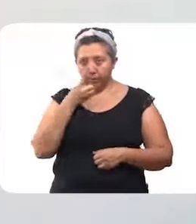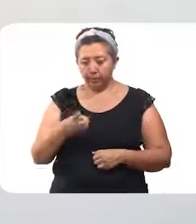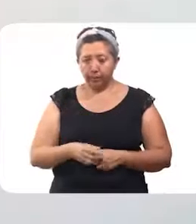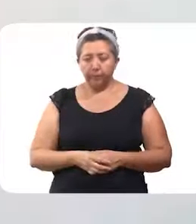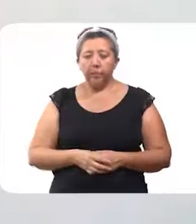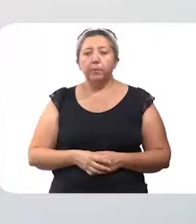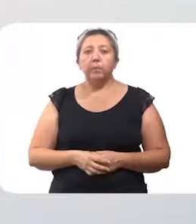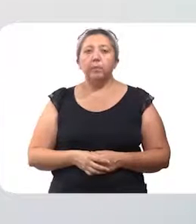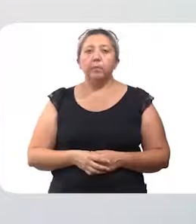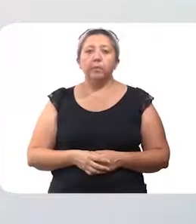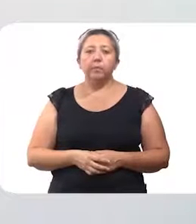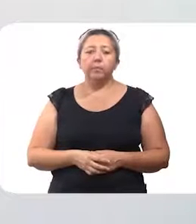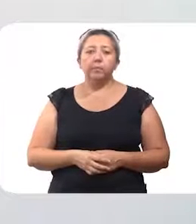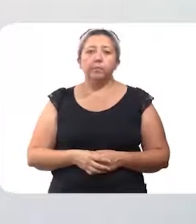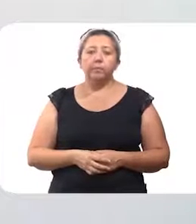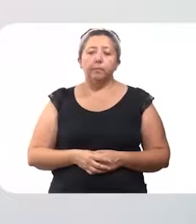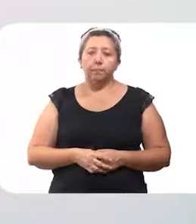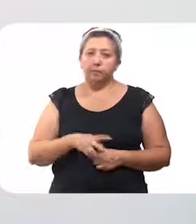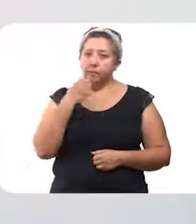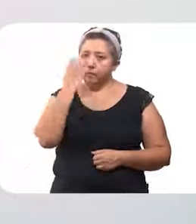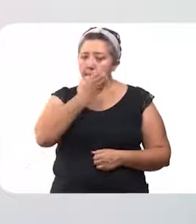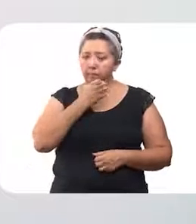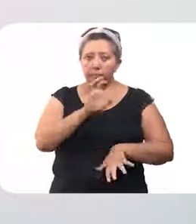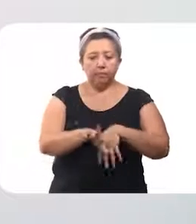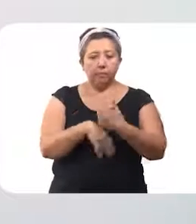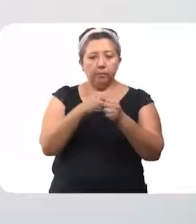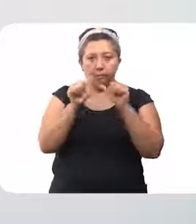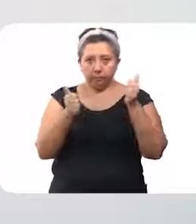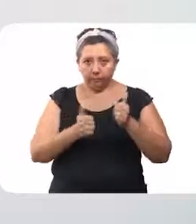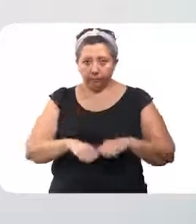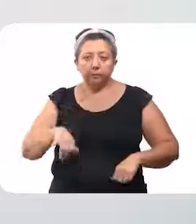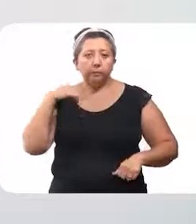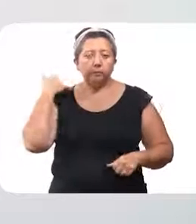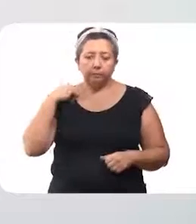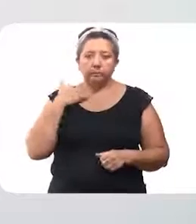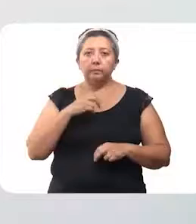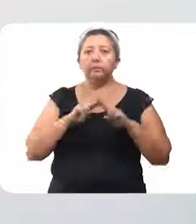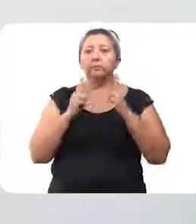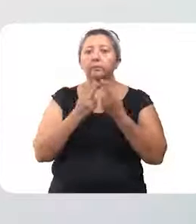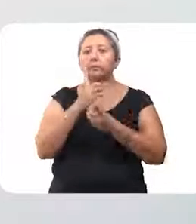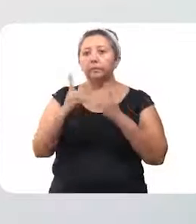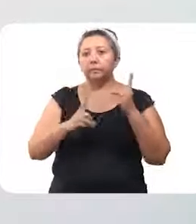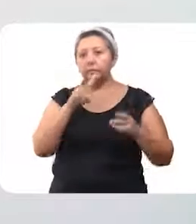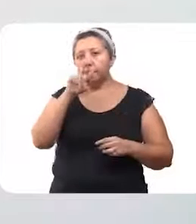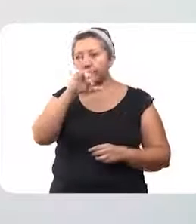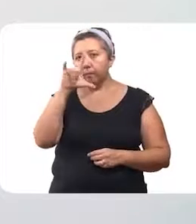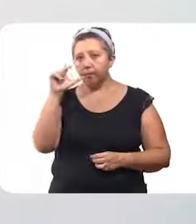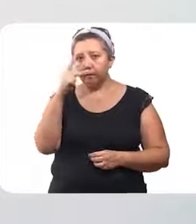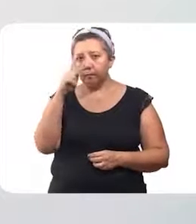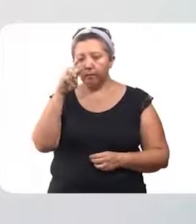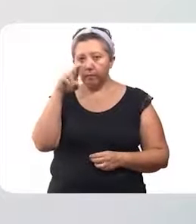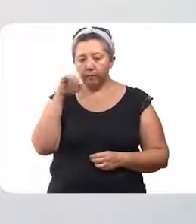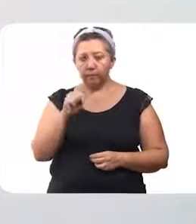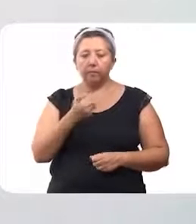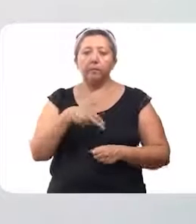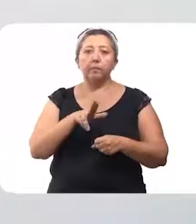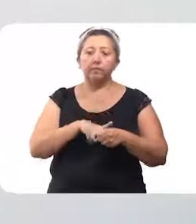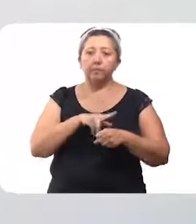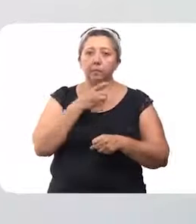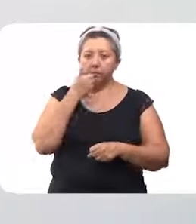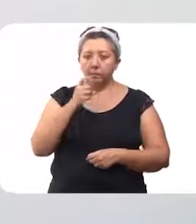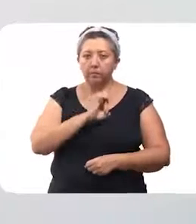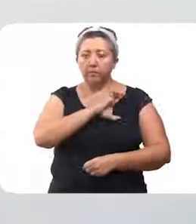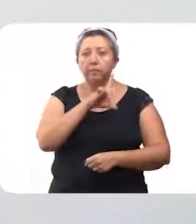la Unidad Deportiva Cuculcán, la Escuela Superior de Artes de Yucatán, la Unidad Deportiva Villa Palmira, el Hospital Militar Regional